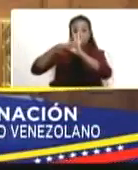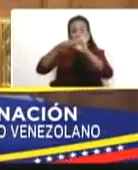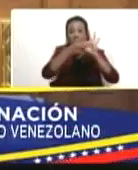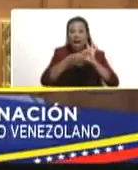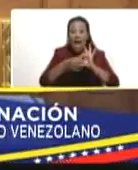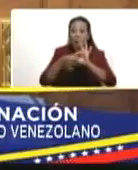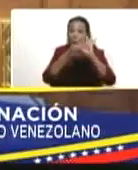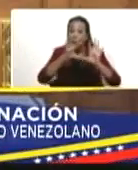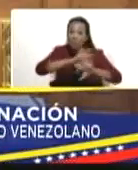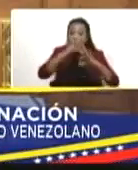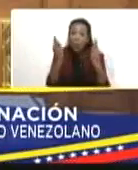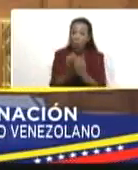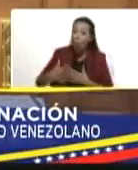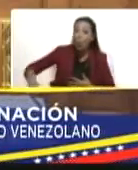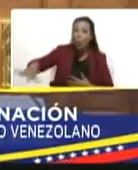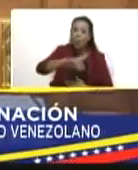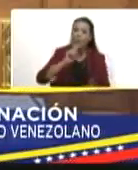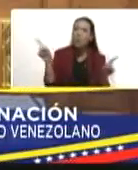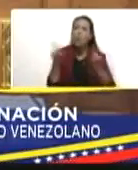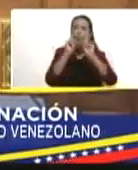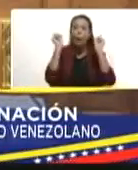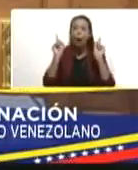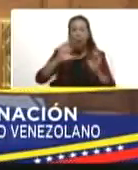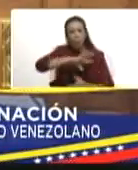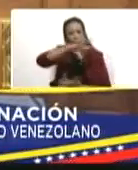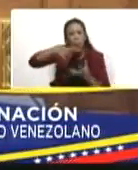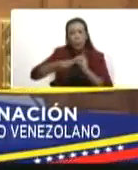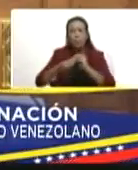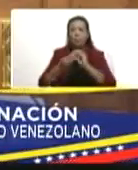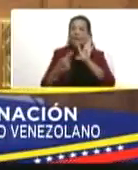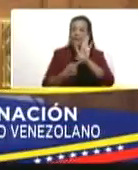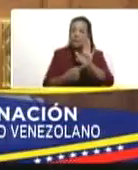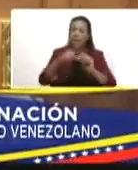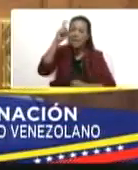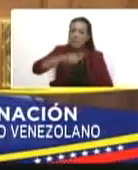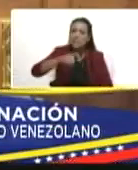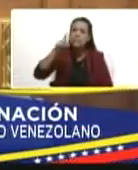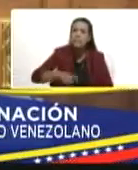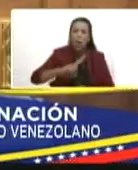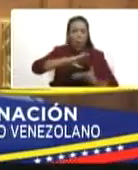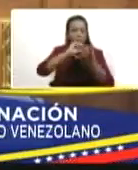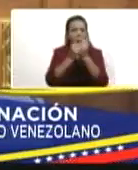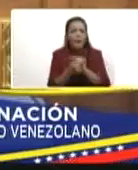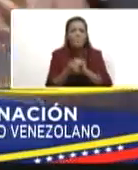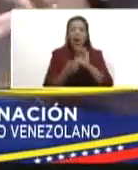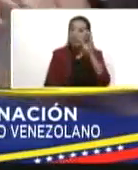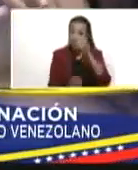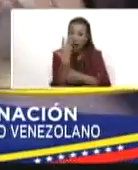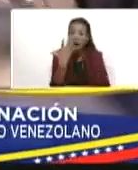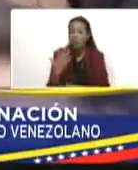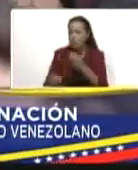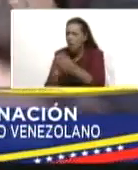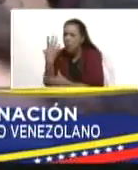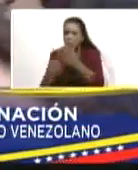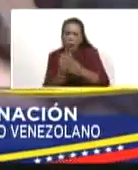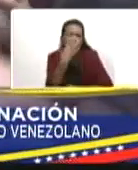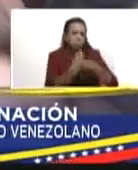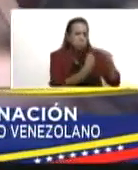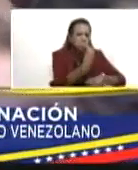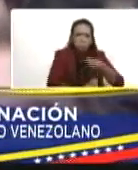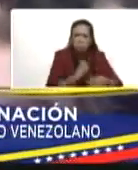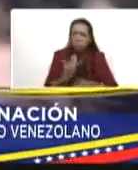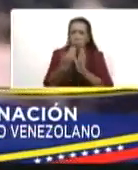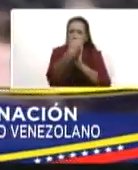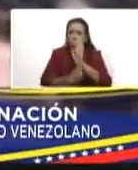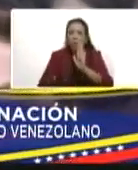en unión nacional transformando y cambiando todo lo que haya que transformar fundando y creando todo lo que haya que